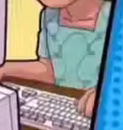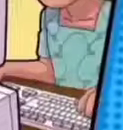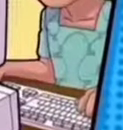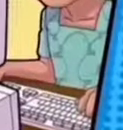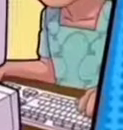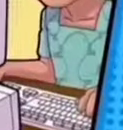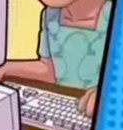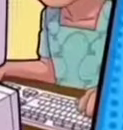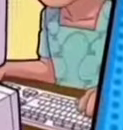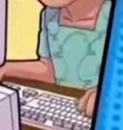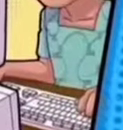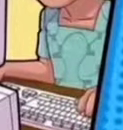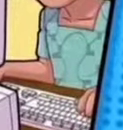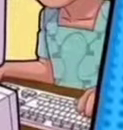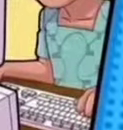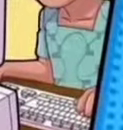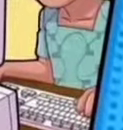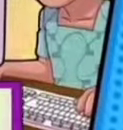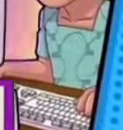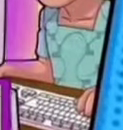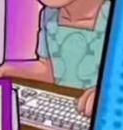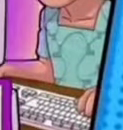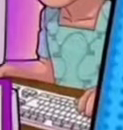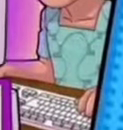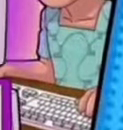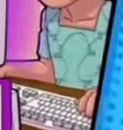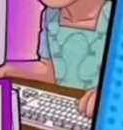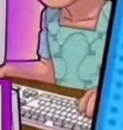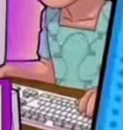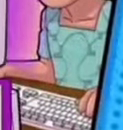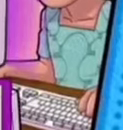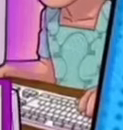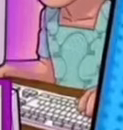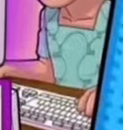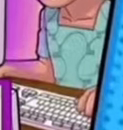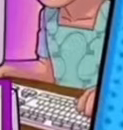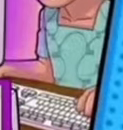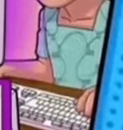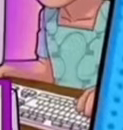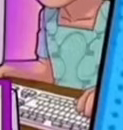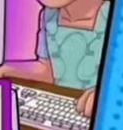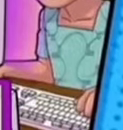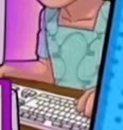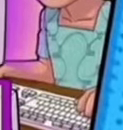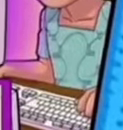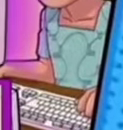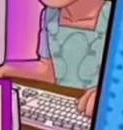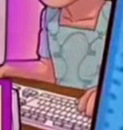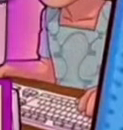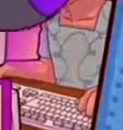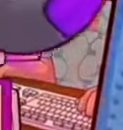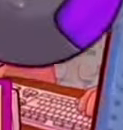La distancia nos permite seguir avanzando. Pero la violencia escolar nos quiere hacer retroceder.